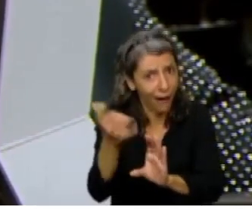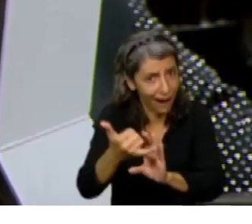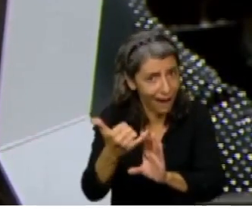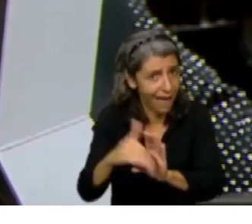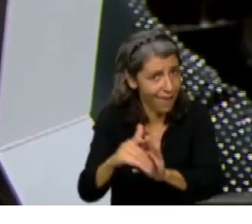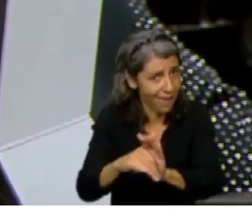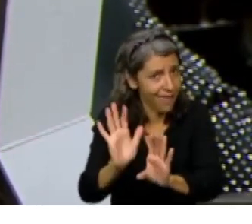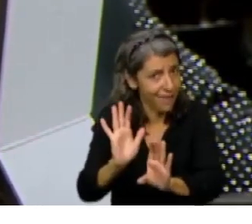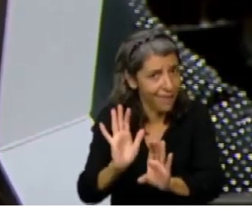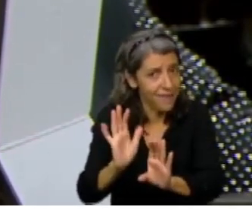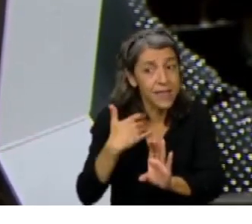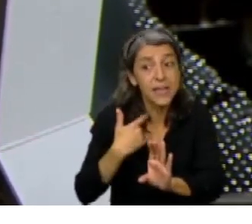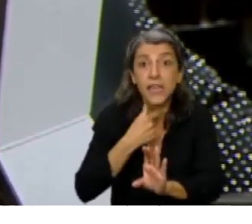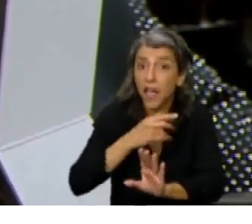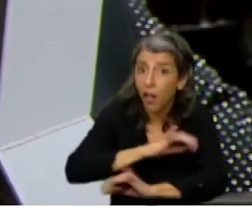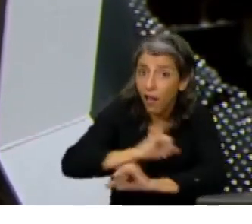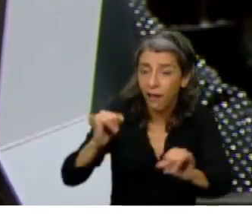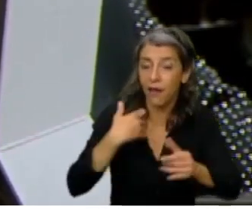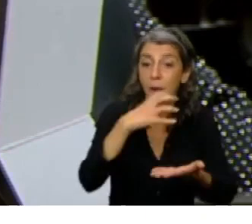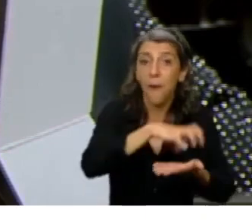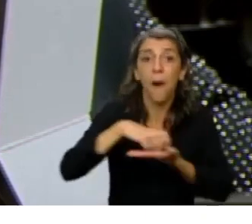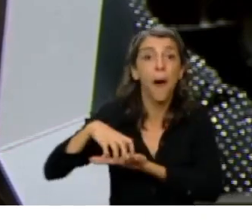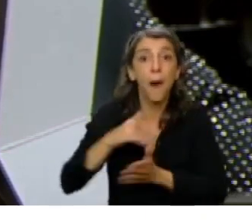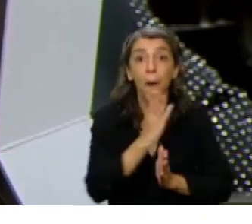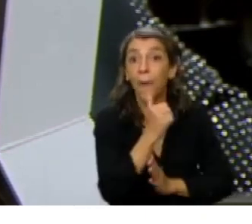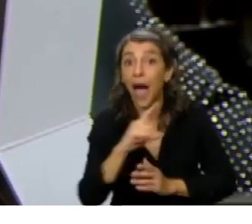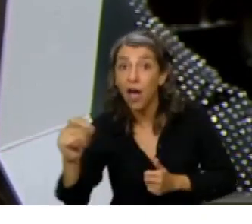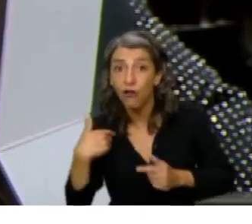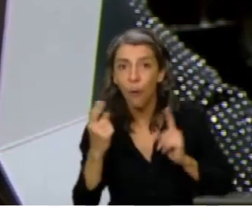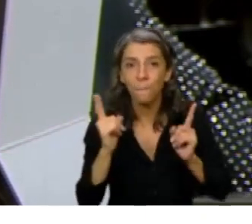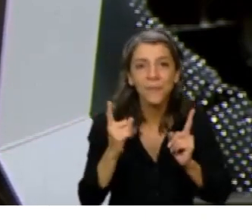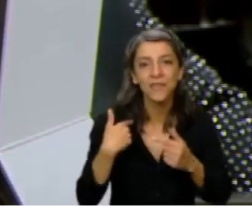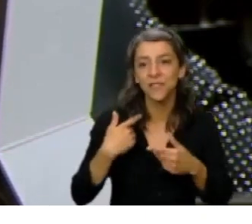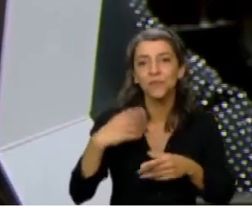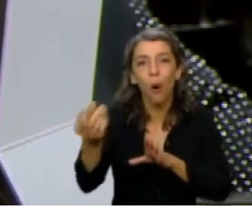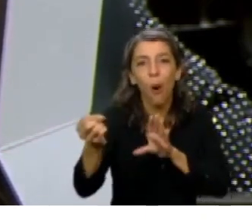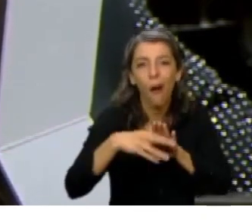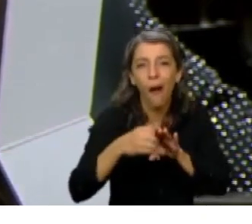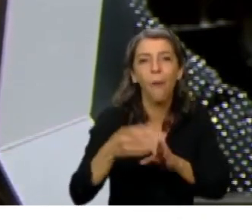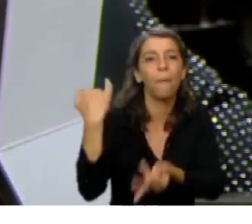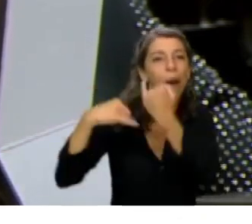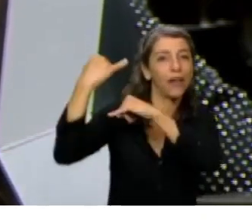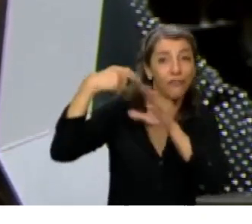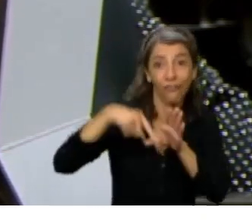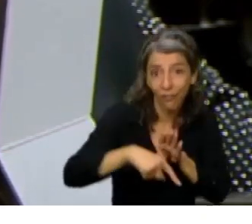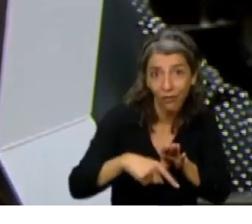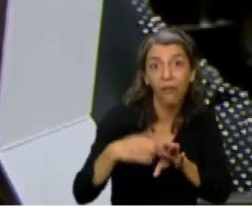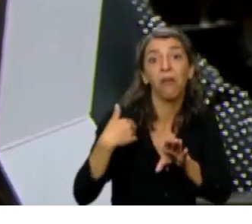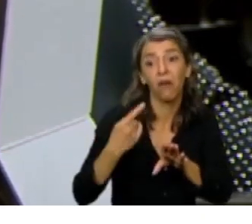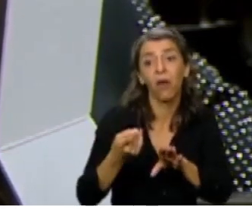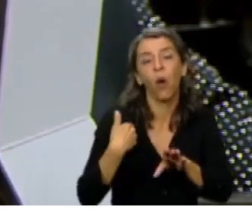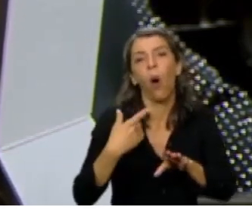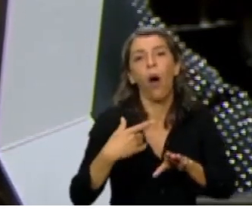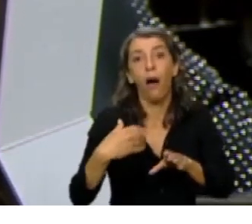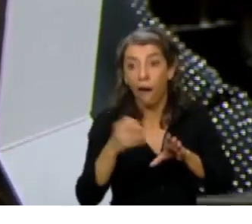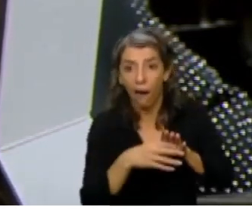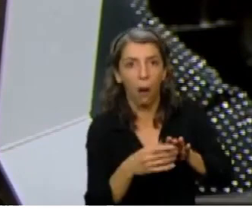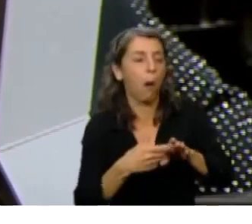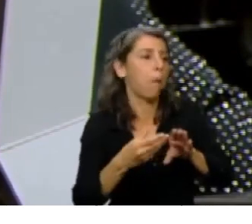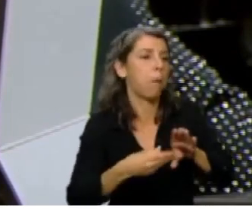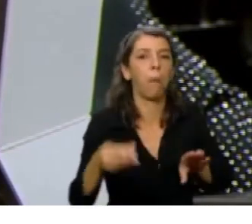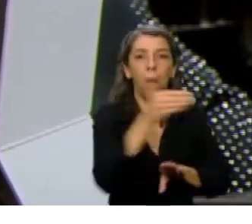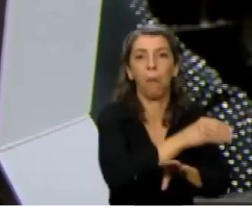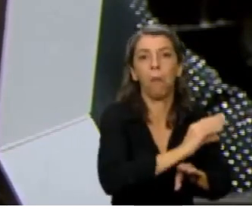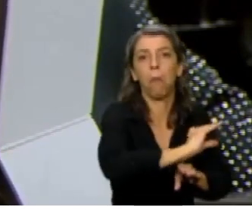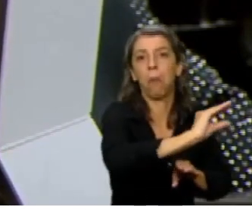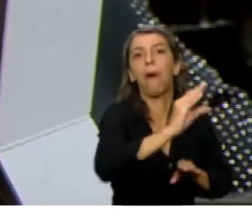ellos que los bancos, con la plata de los plazos fijos que reciben de ustedes, se dan vuelta y le prestan un quebrado, que